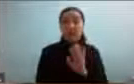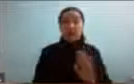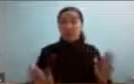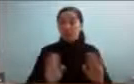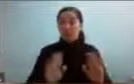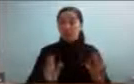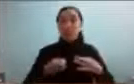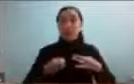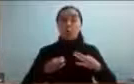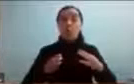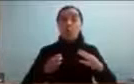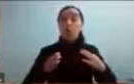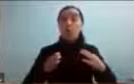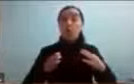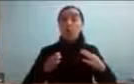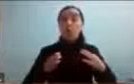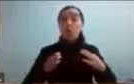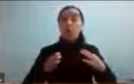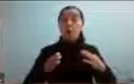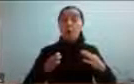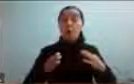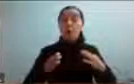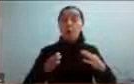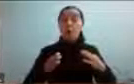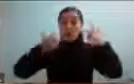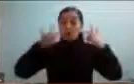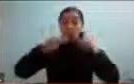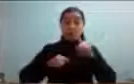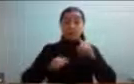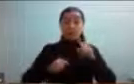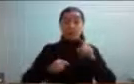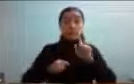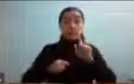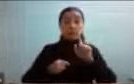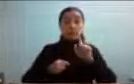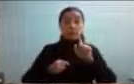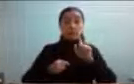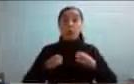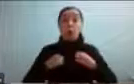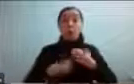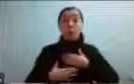no era un disfraz, esa era mi ropa, era un poco de nativa.